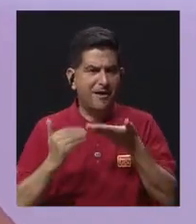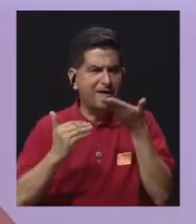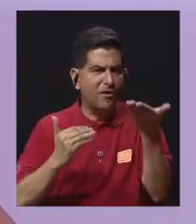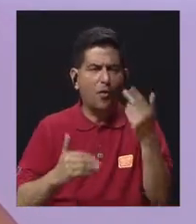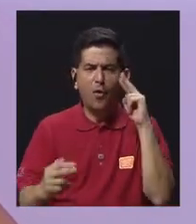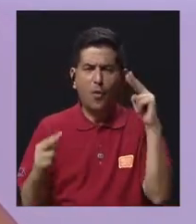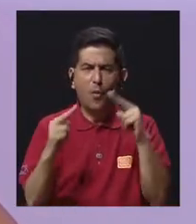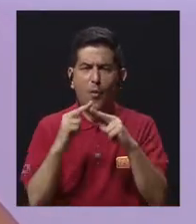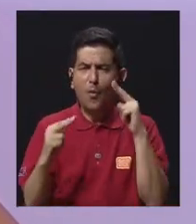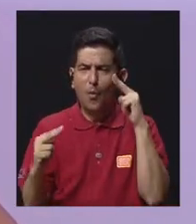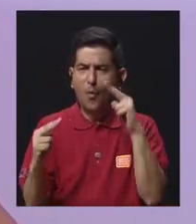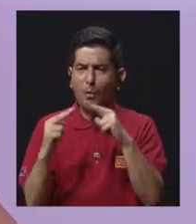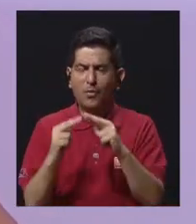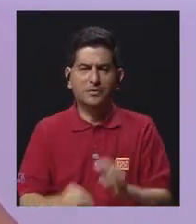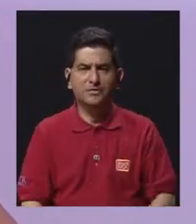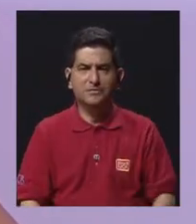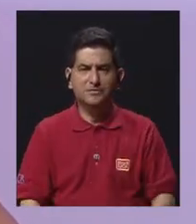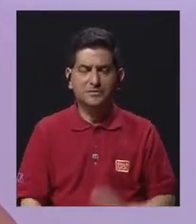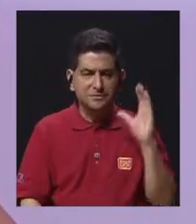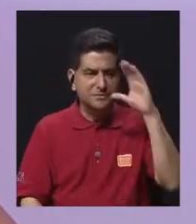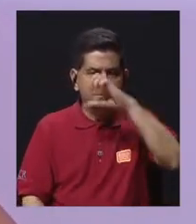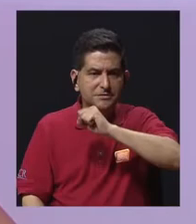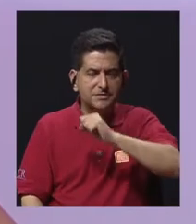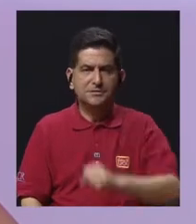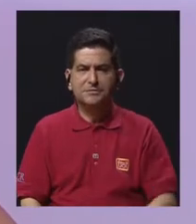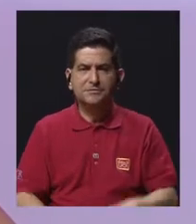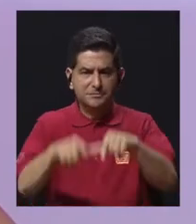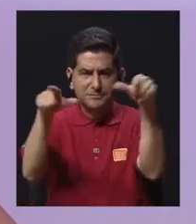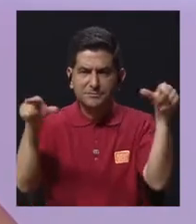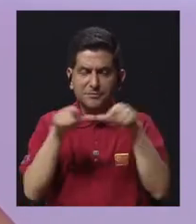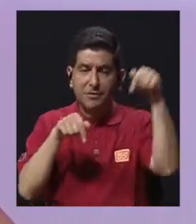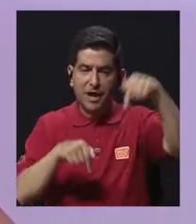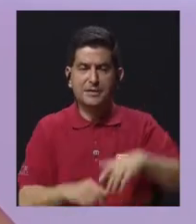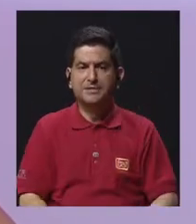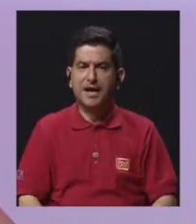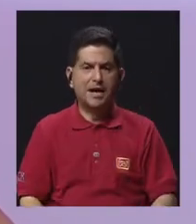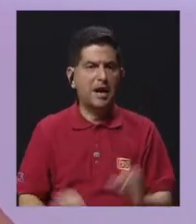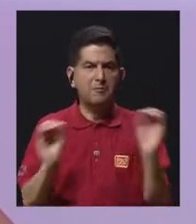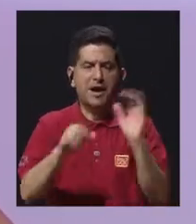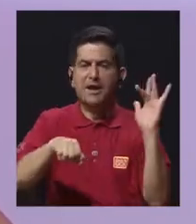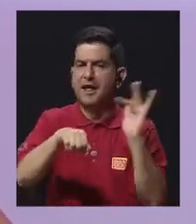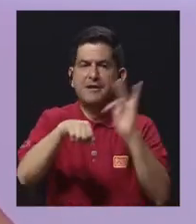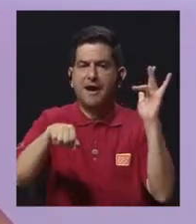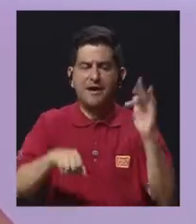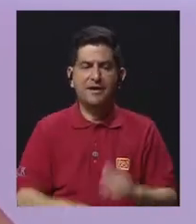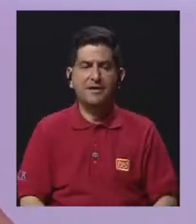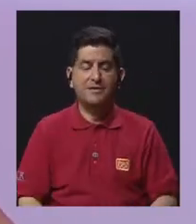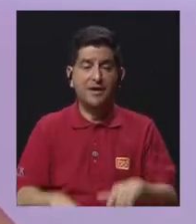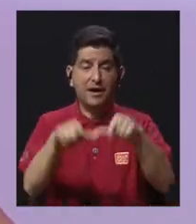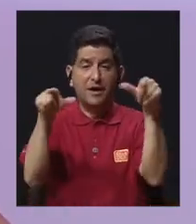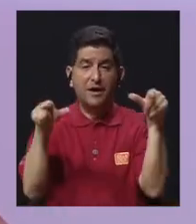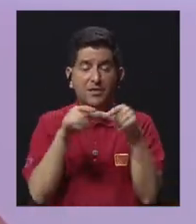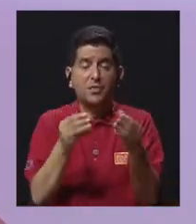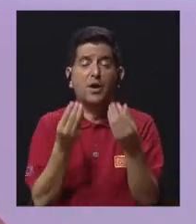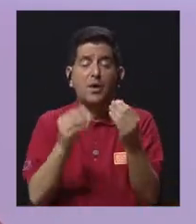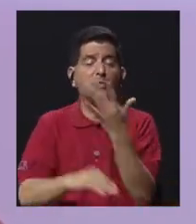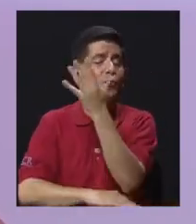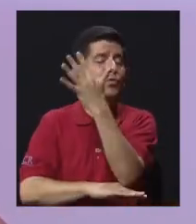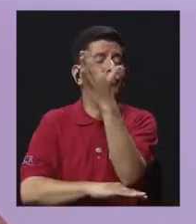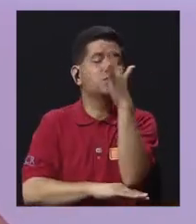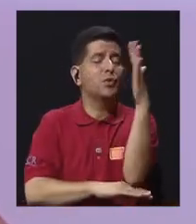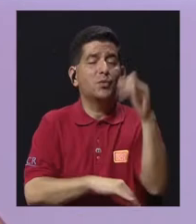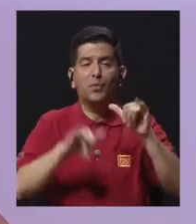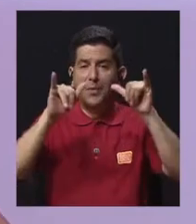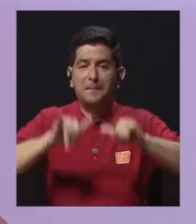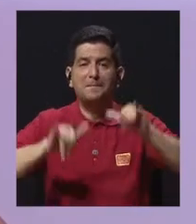conocí, ver que todavía hay territorios aquí vírgenes, les decimos nosotros, un territorio donde hay mucho bosque, donde se